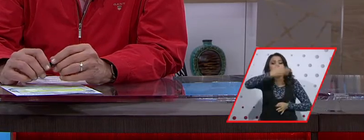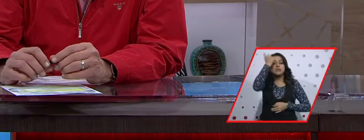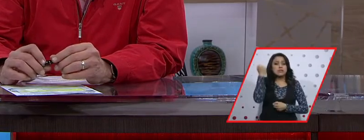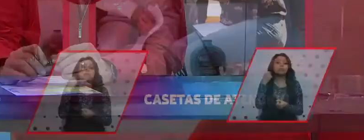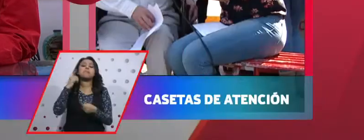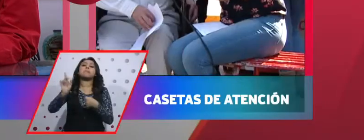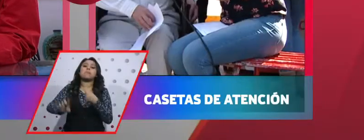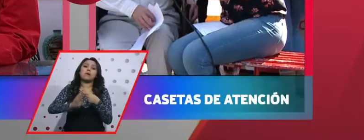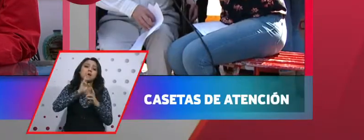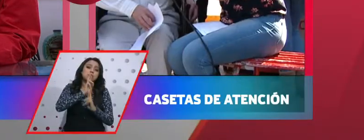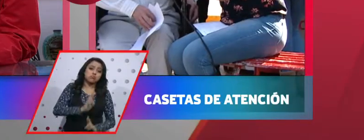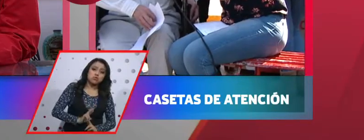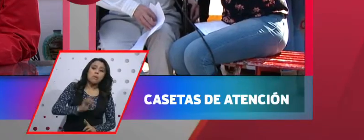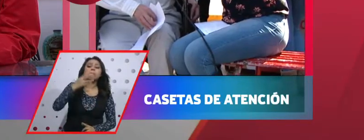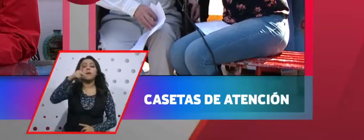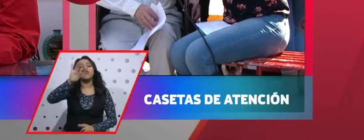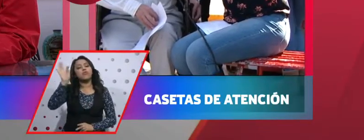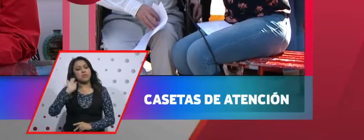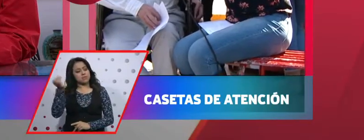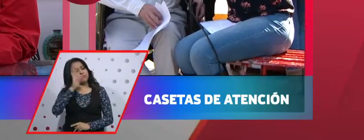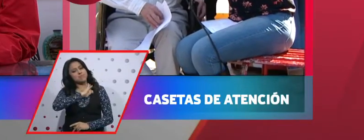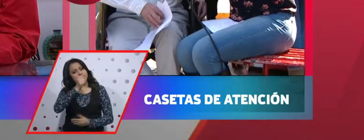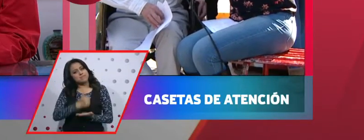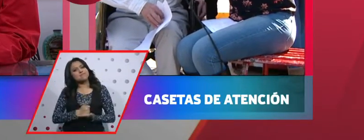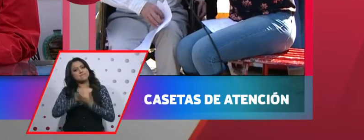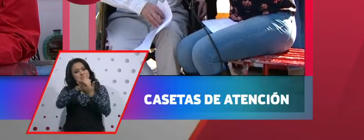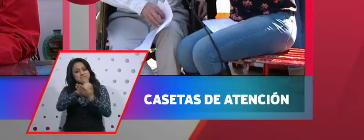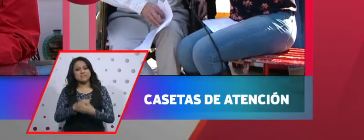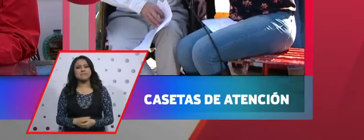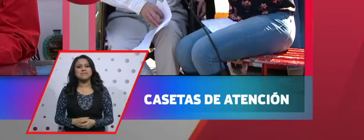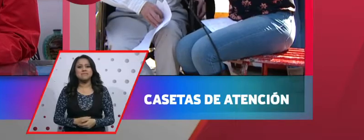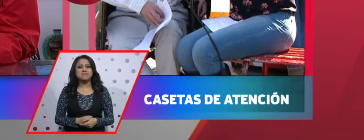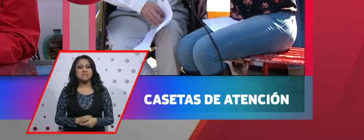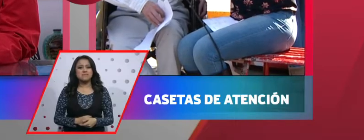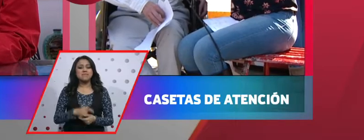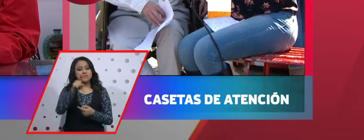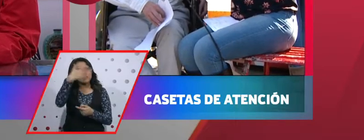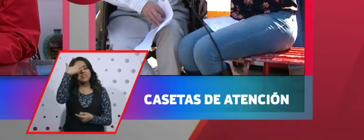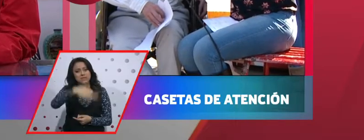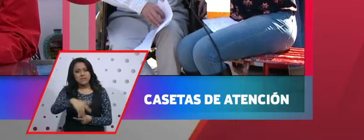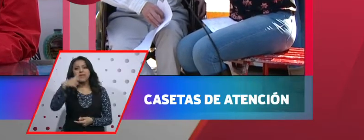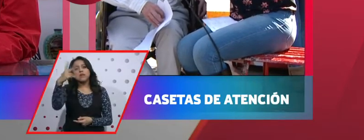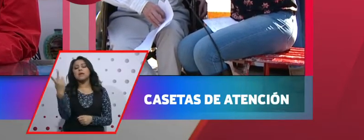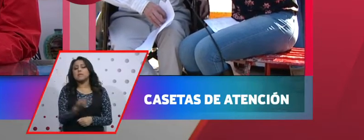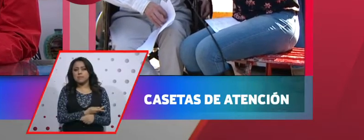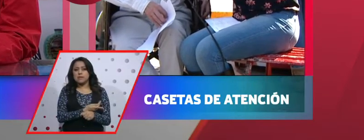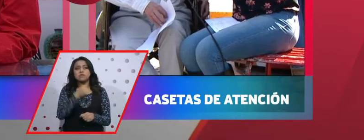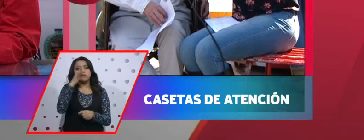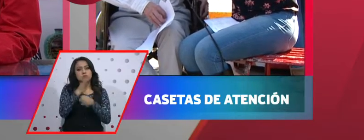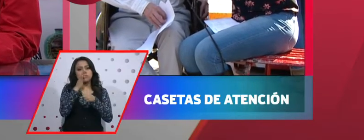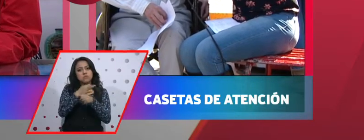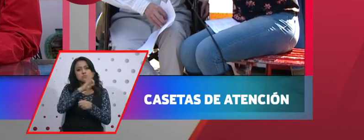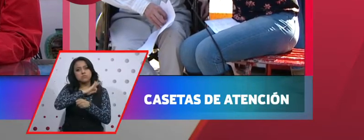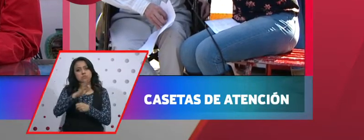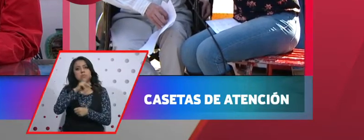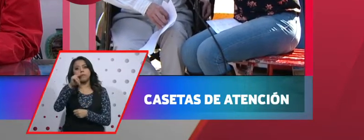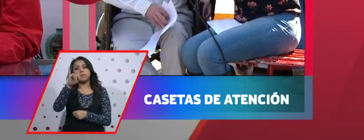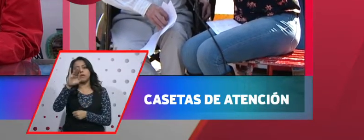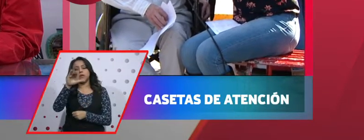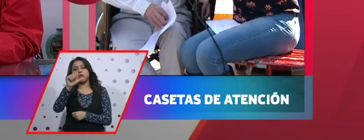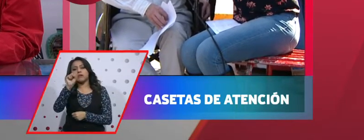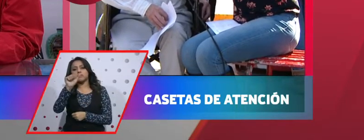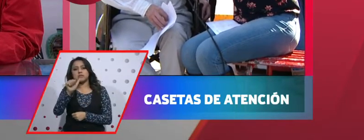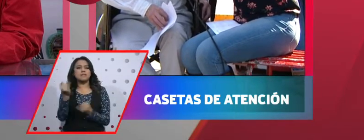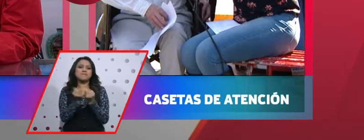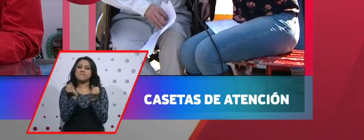pero hay una luz de esperanza por ahí porque vamos a pedir el favor a alguien que nos apoye. Sí. Entiendo tu desesperación. Vamos a ver qué podemos hacer. La doctora Picasso es como uno de mis